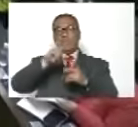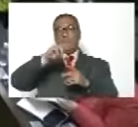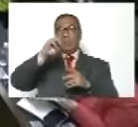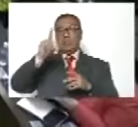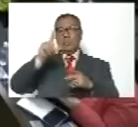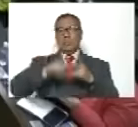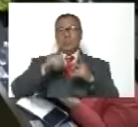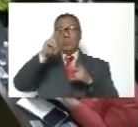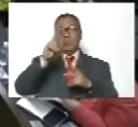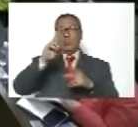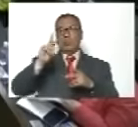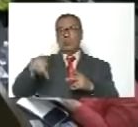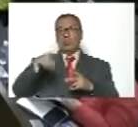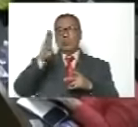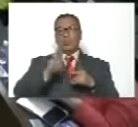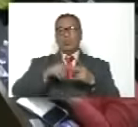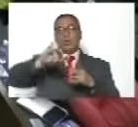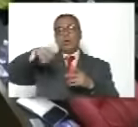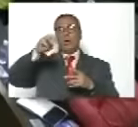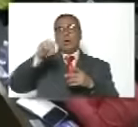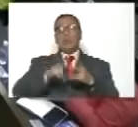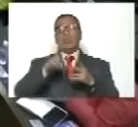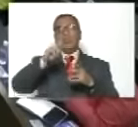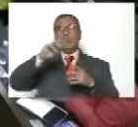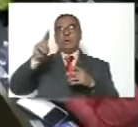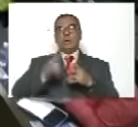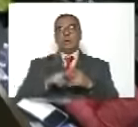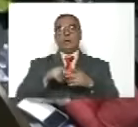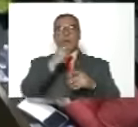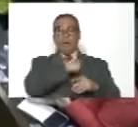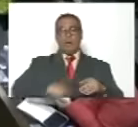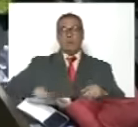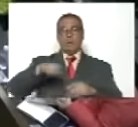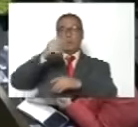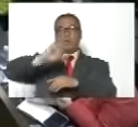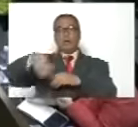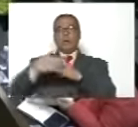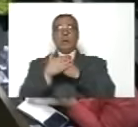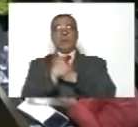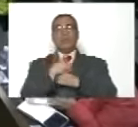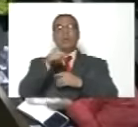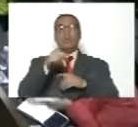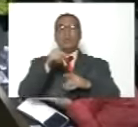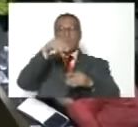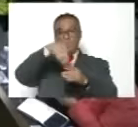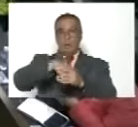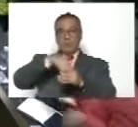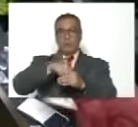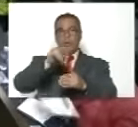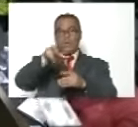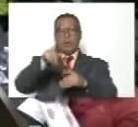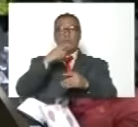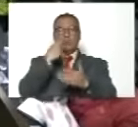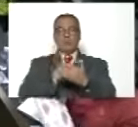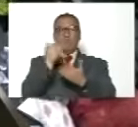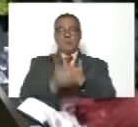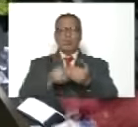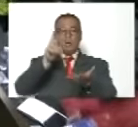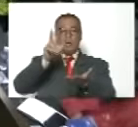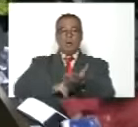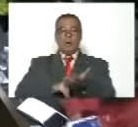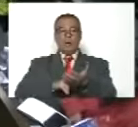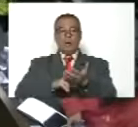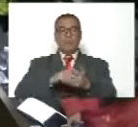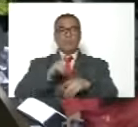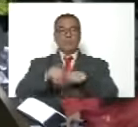Limas, Humberto Berroterán, Jaime González, Bruno Galo y el presidente diputado Jorge Rodríguez. Sometido a votación el mencionado proyecto, resultó aprobado